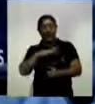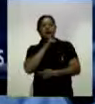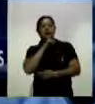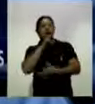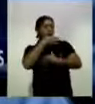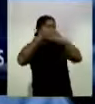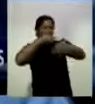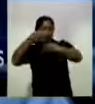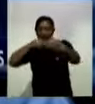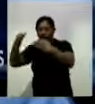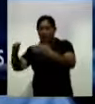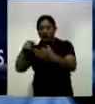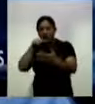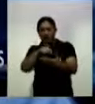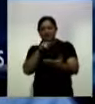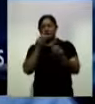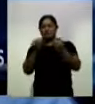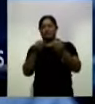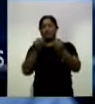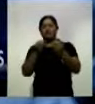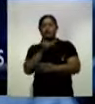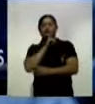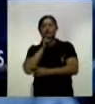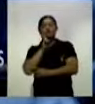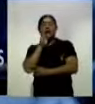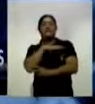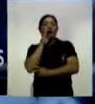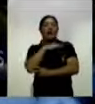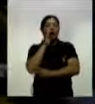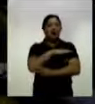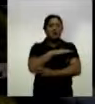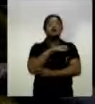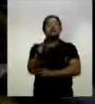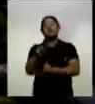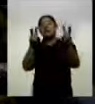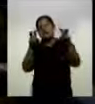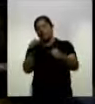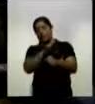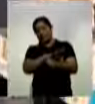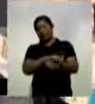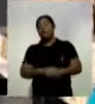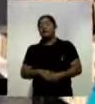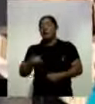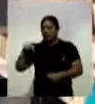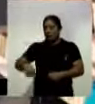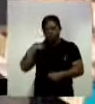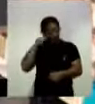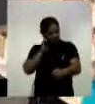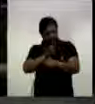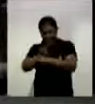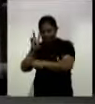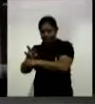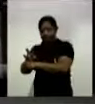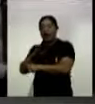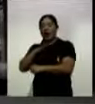proporcional a las fake news, con información confiable y precisa sobre la enfermedad. La campaña Verificado proporcionará